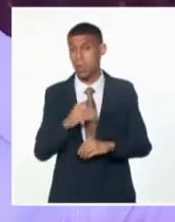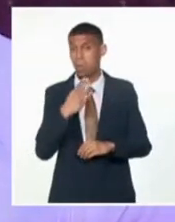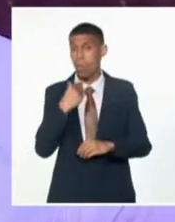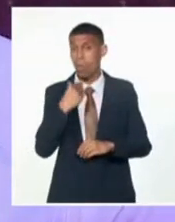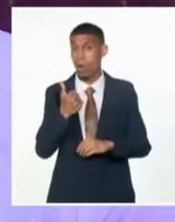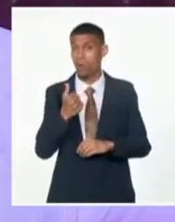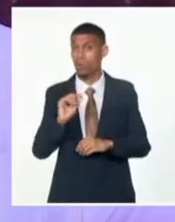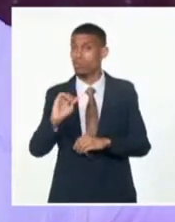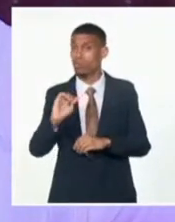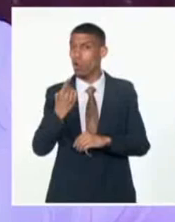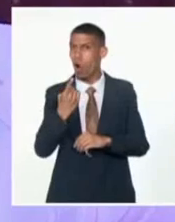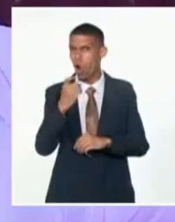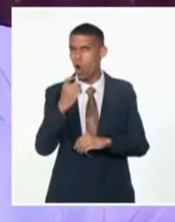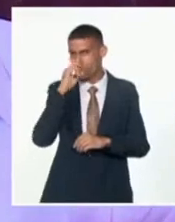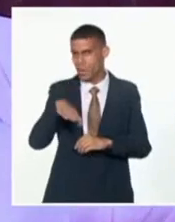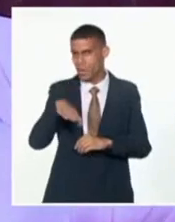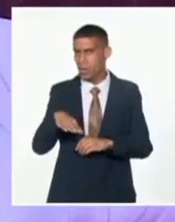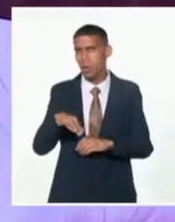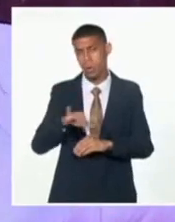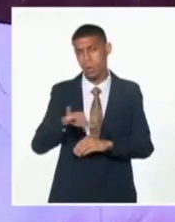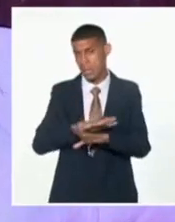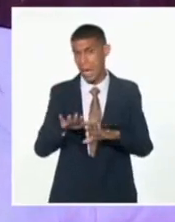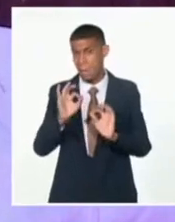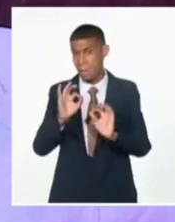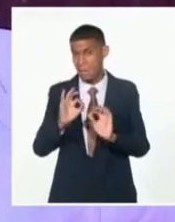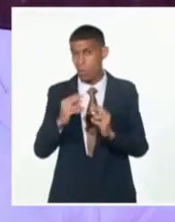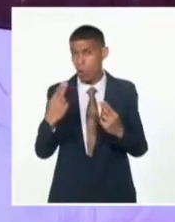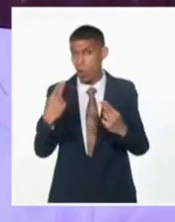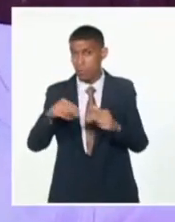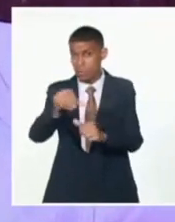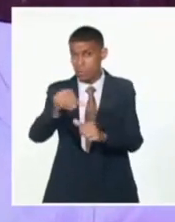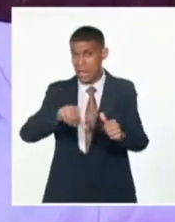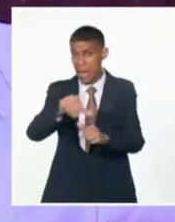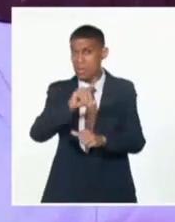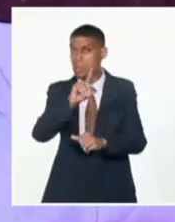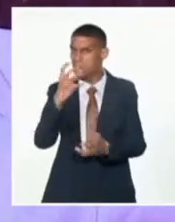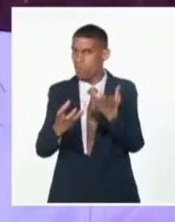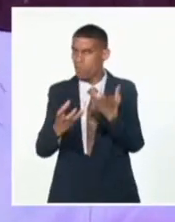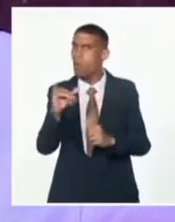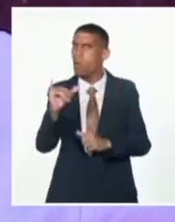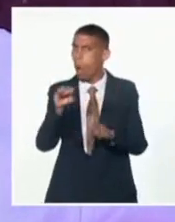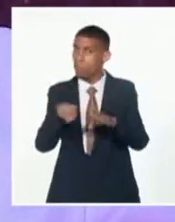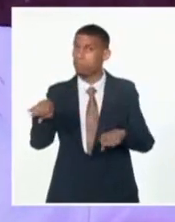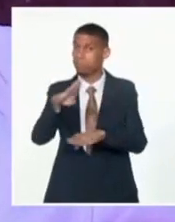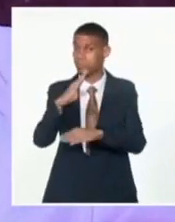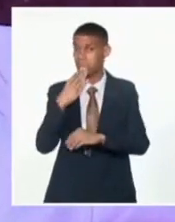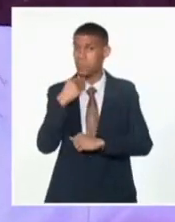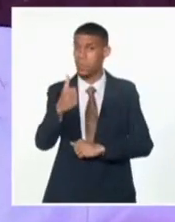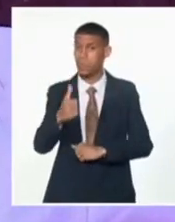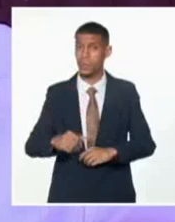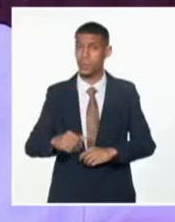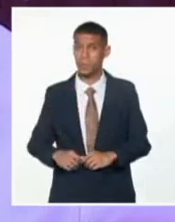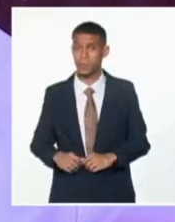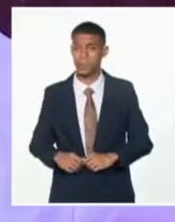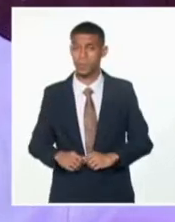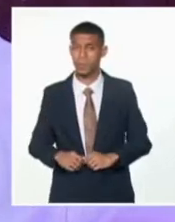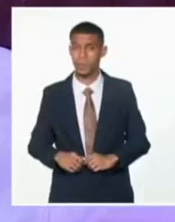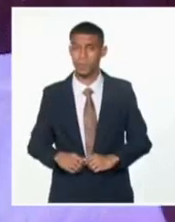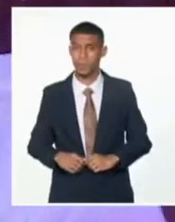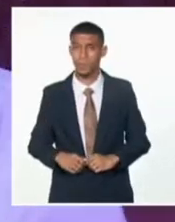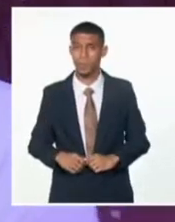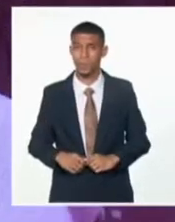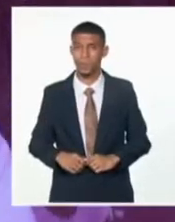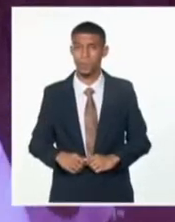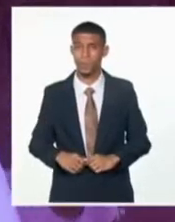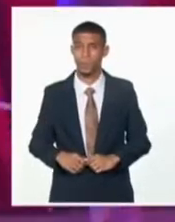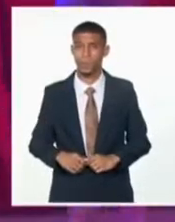nivel de Juegos Escolares, sino también que hay una continuidad que garantiza un resultado y también una expresión de lo que es el deporte y la garantía que se le da el